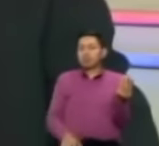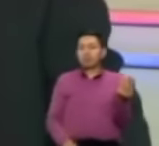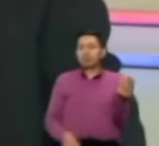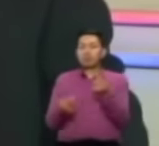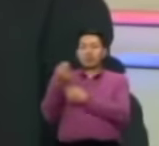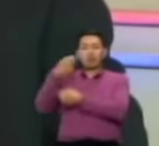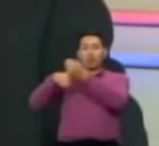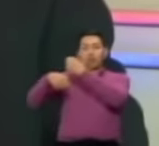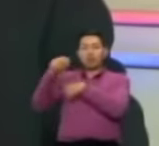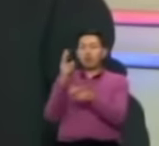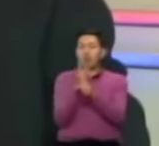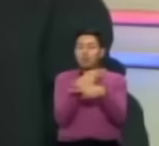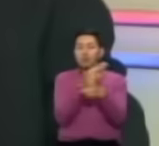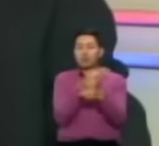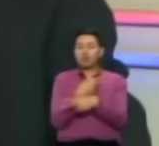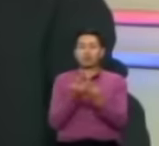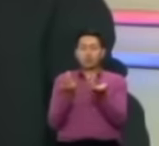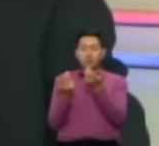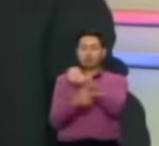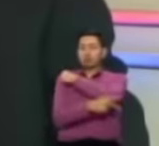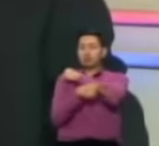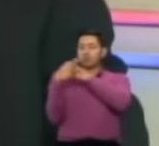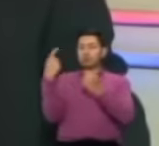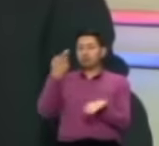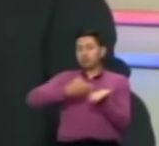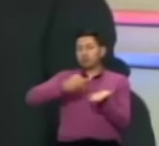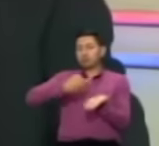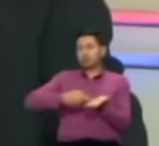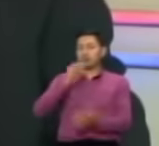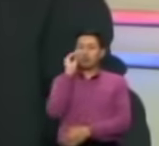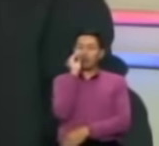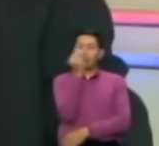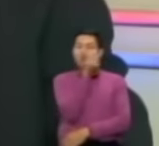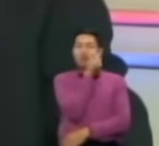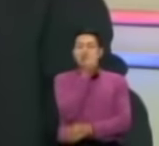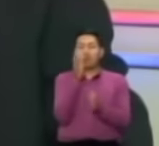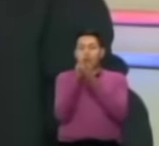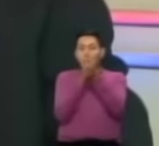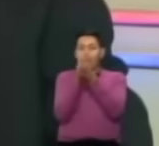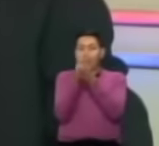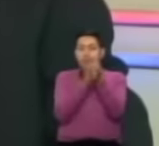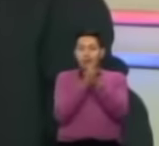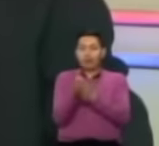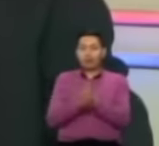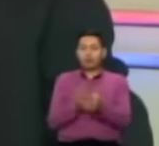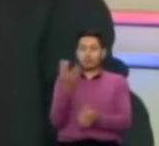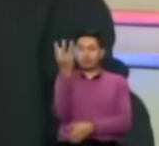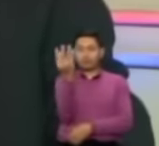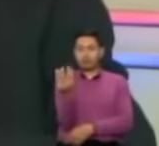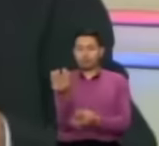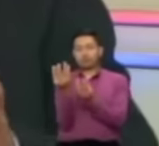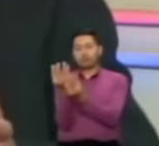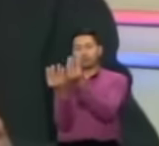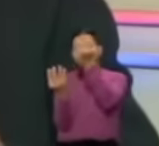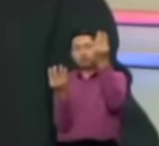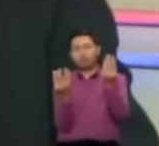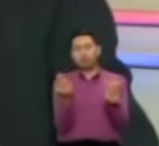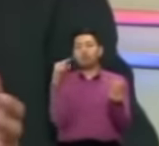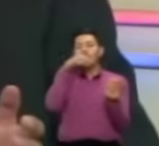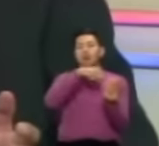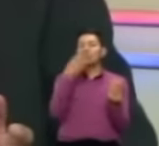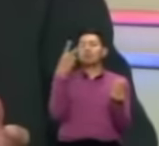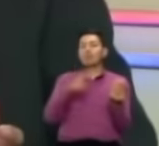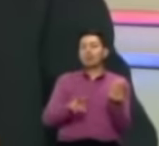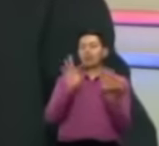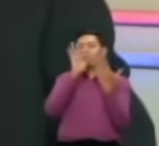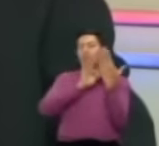venta de nuestros productos de exportación, el petróleo, el camarón, las flores, el cacao, y otra parte ha venido también, digamos, de un financiamiento.